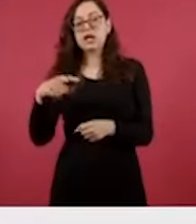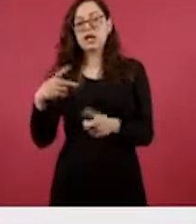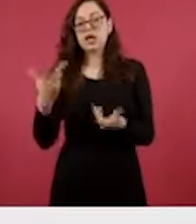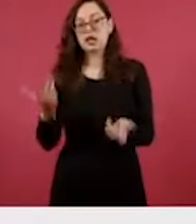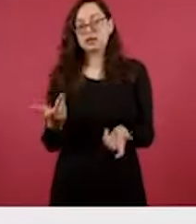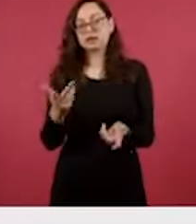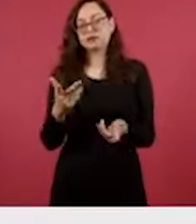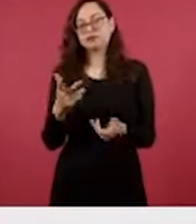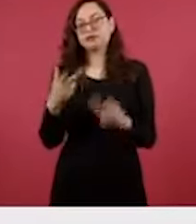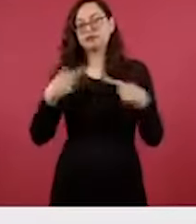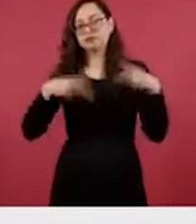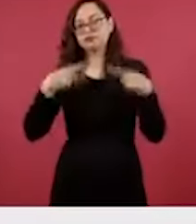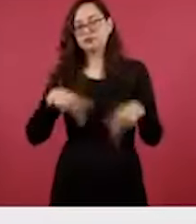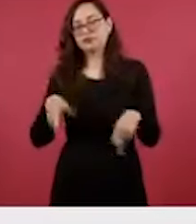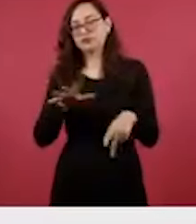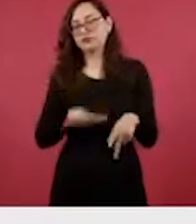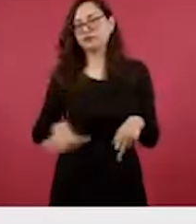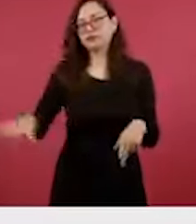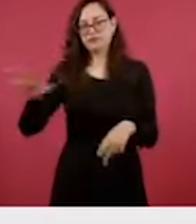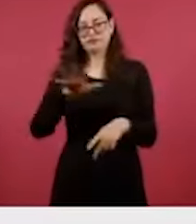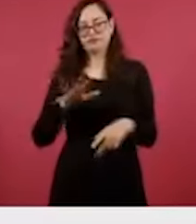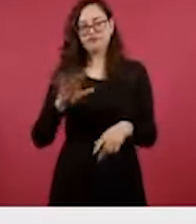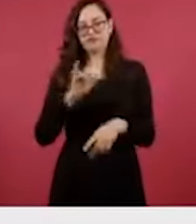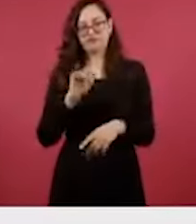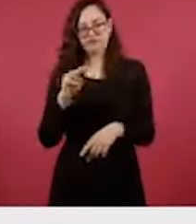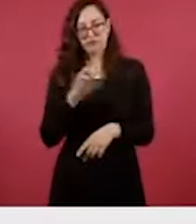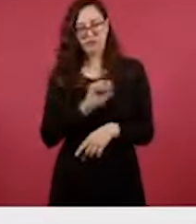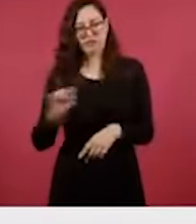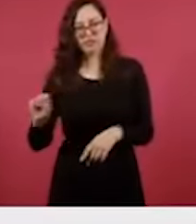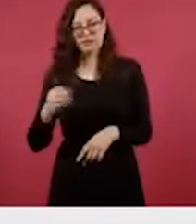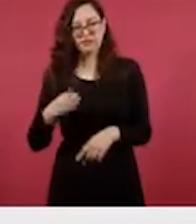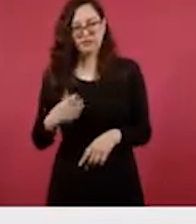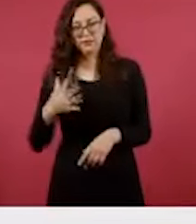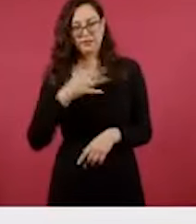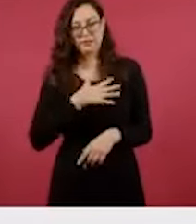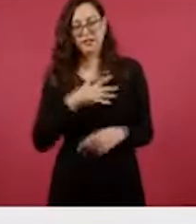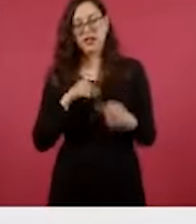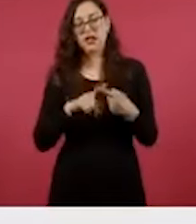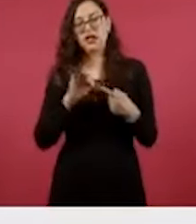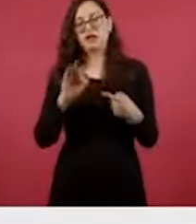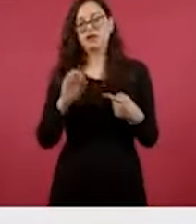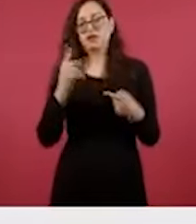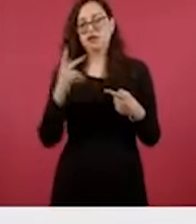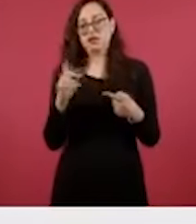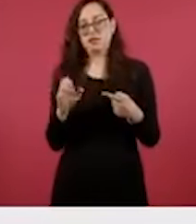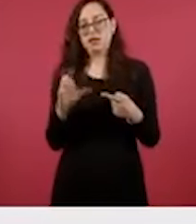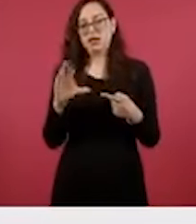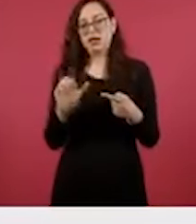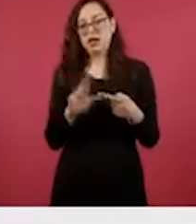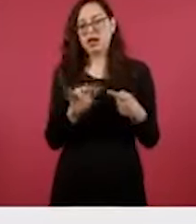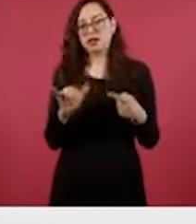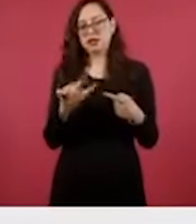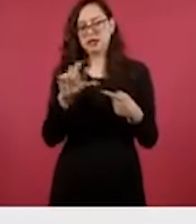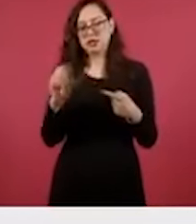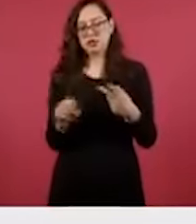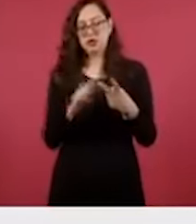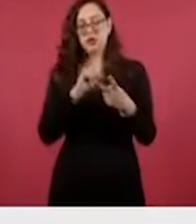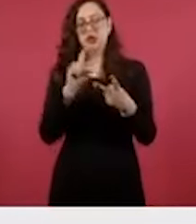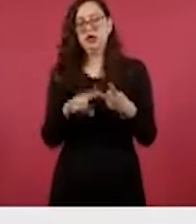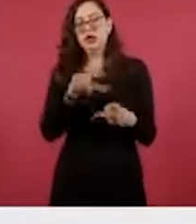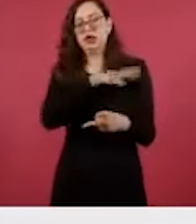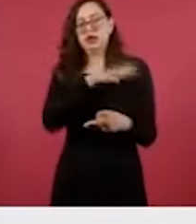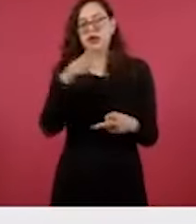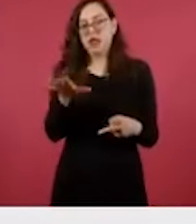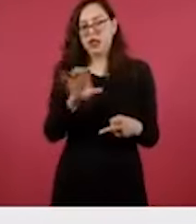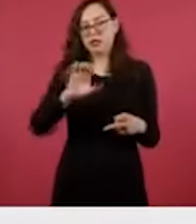sin seguridad social eh de imen Star el hospital Felipe Carrillo Puerto y el hospital general de Chetumal además con